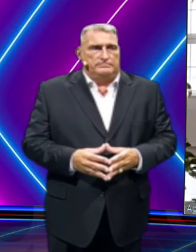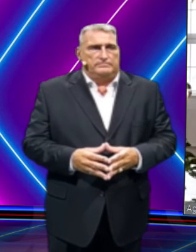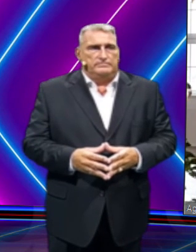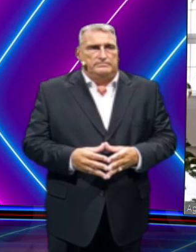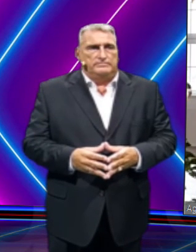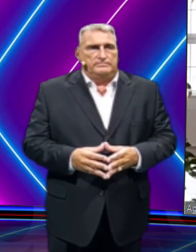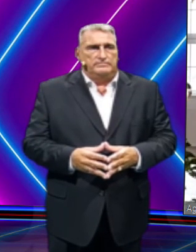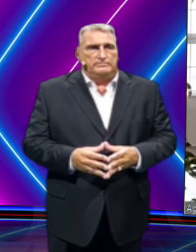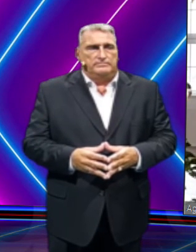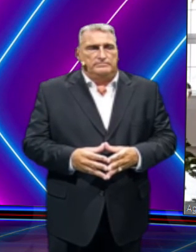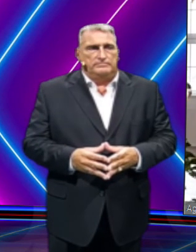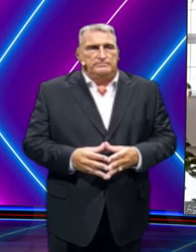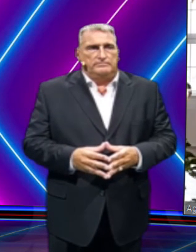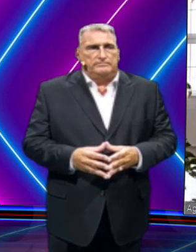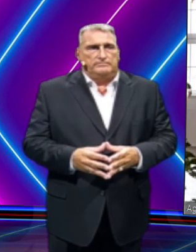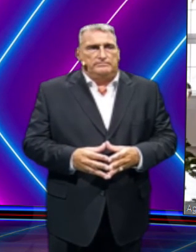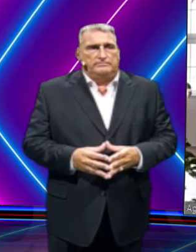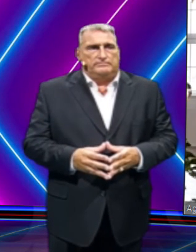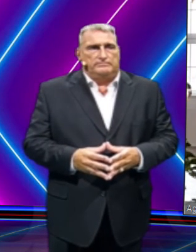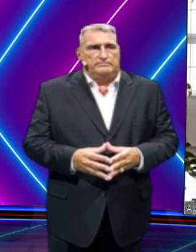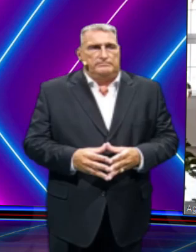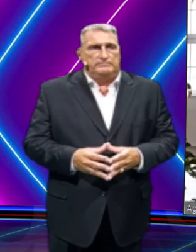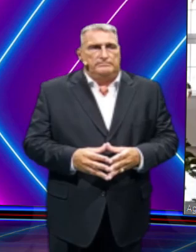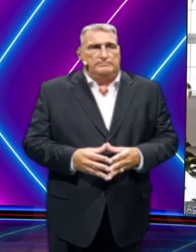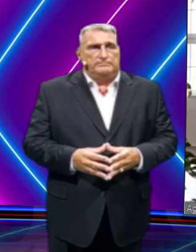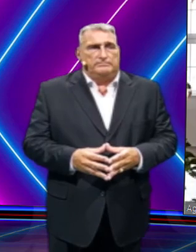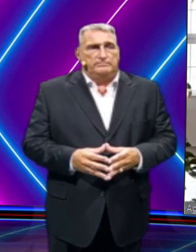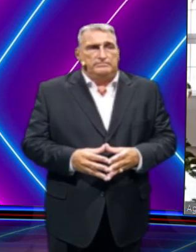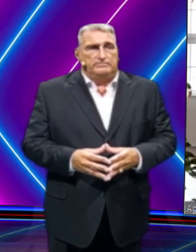inhalado o hay remedio, qué sé yo. La cuestión es que se mueren.